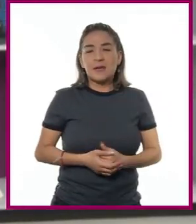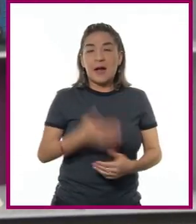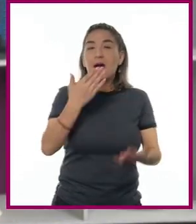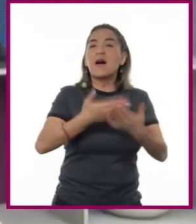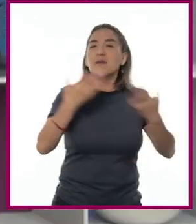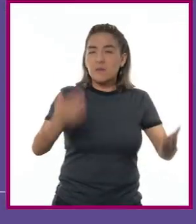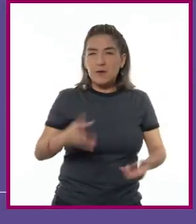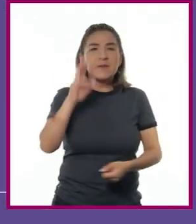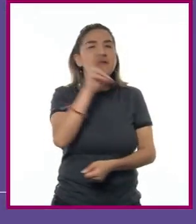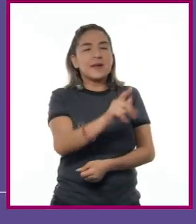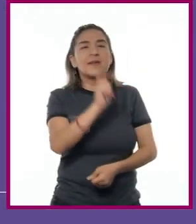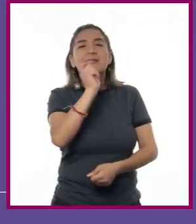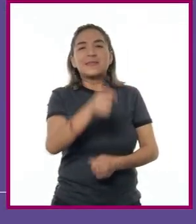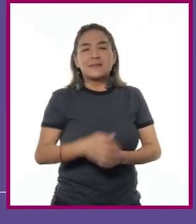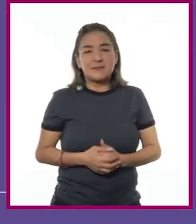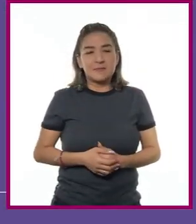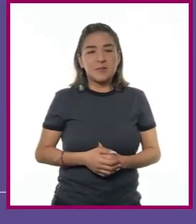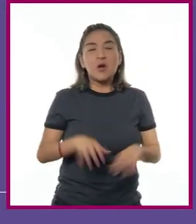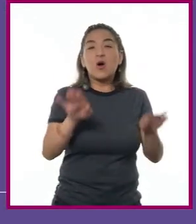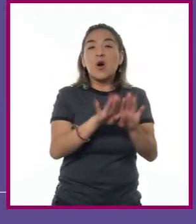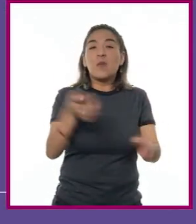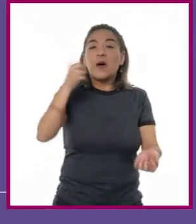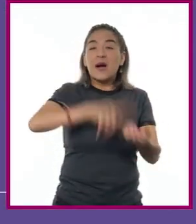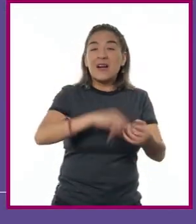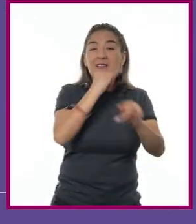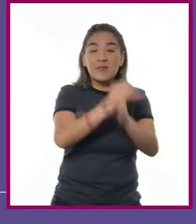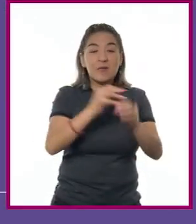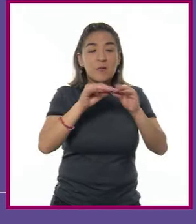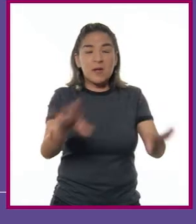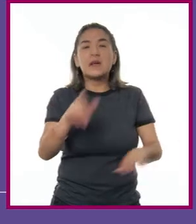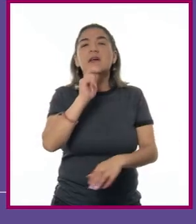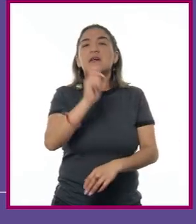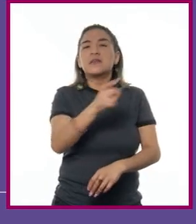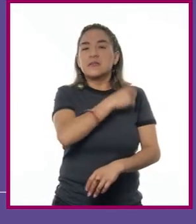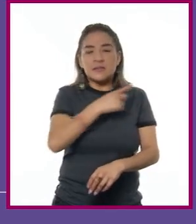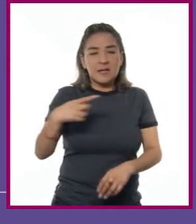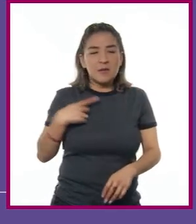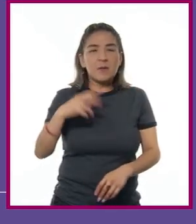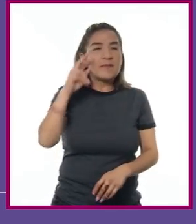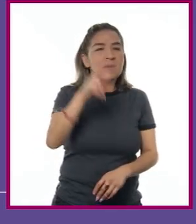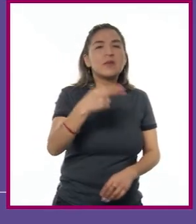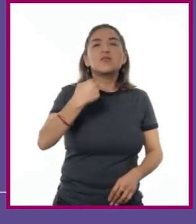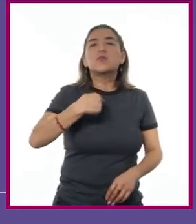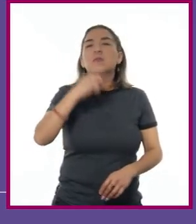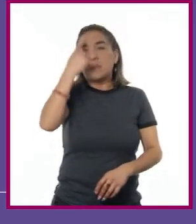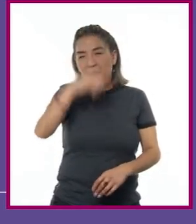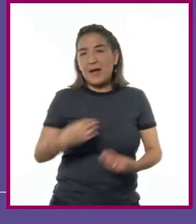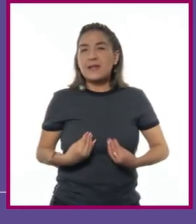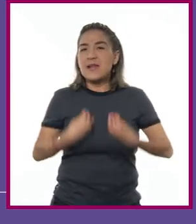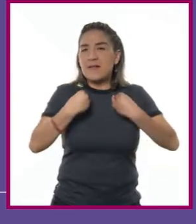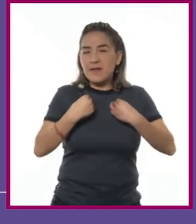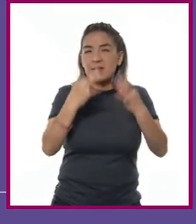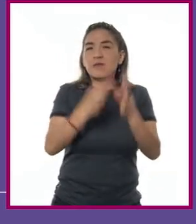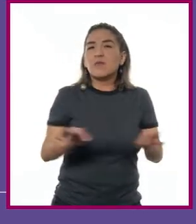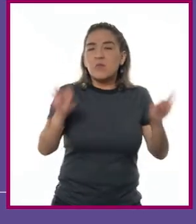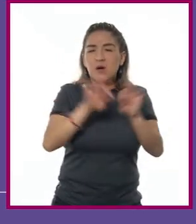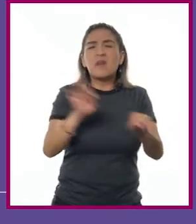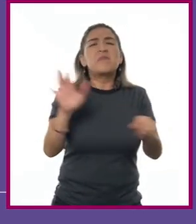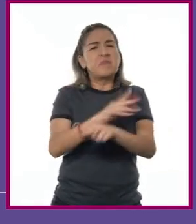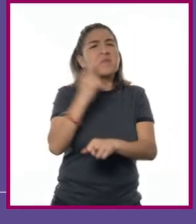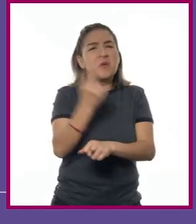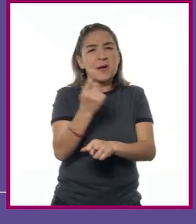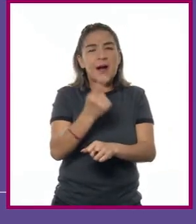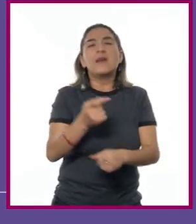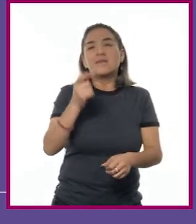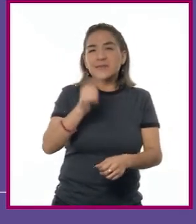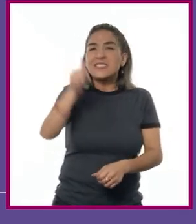Ahora podemos notar que el acceso a la información tiene que ver con varios aspectos de nuestra vida. ¿Por qué? Porque